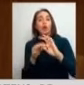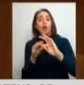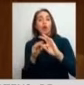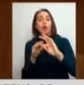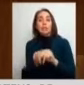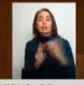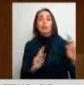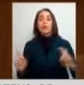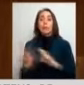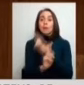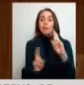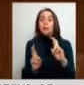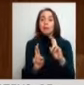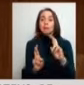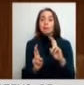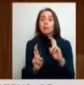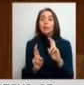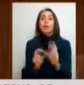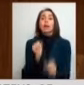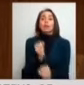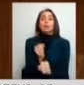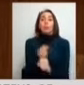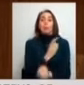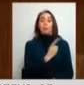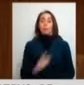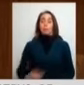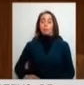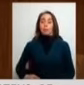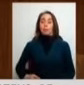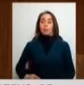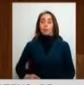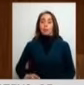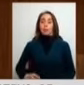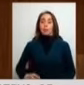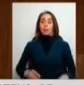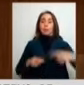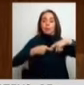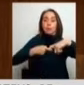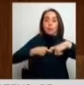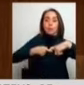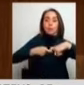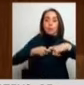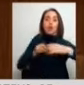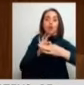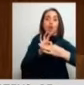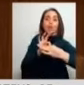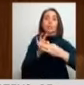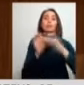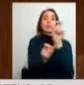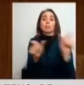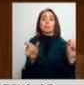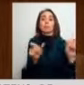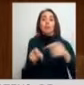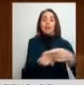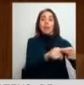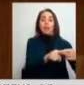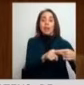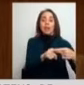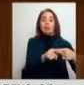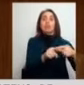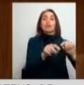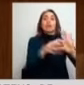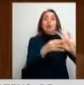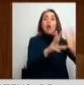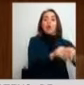al ejercicio parlamentario una situación de conexión con el mundo social que pujaba por los cambios la